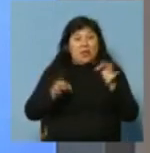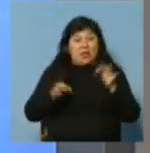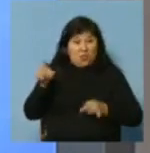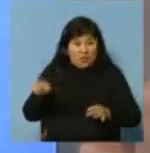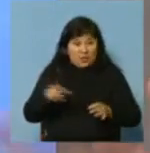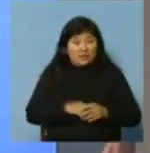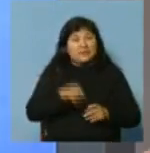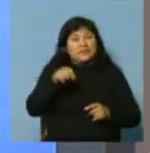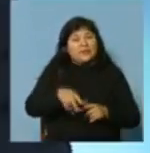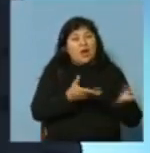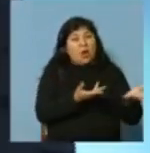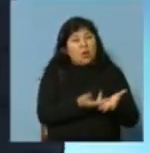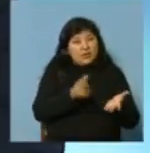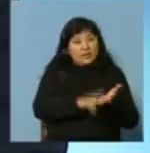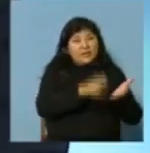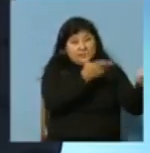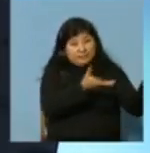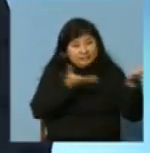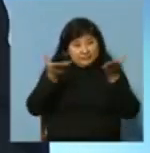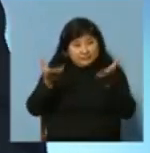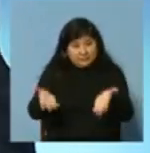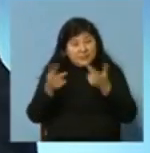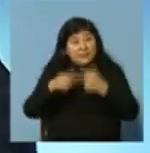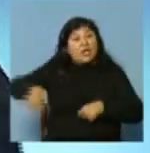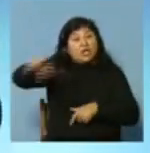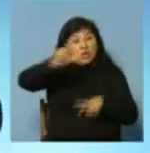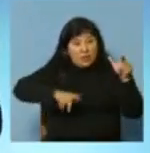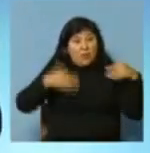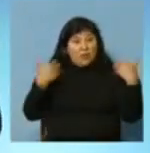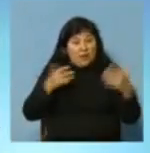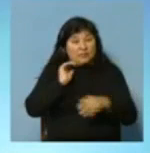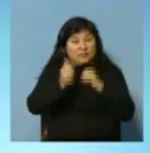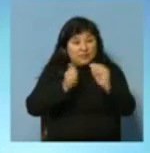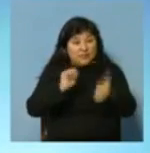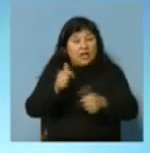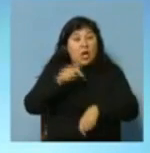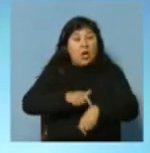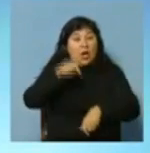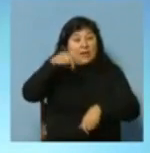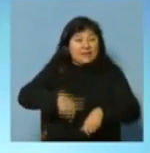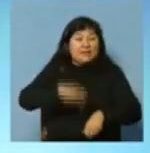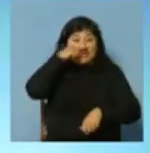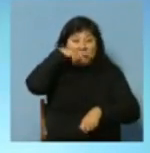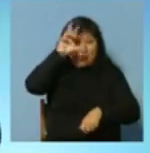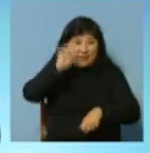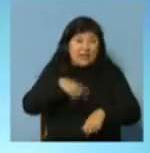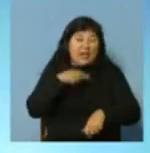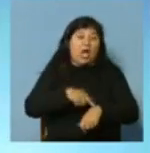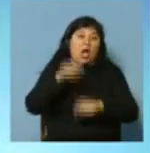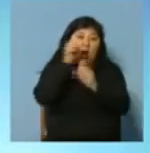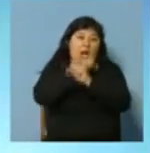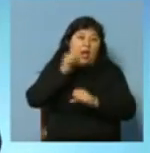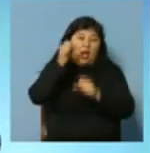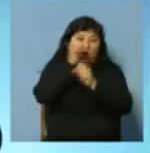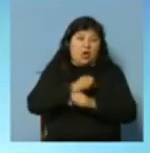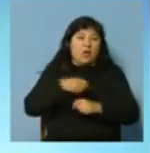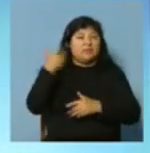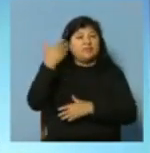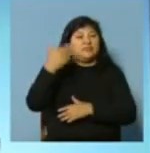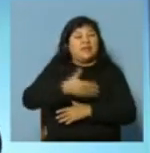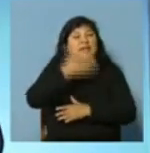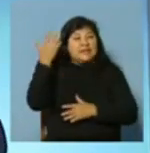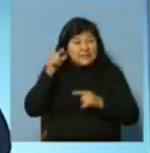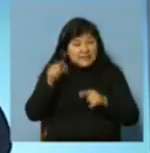entonces para toda la gente que quiera asistir hoy 19 y 30 horas en el colegio de ingenieros en calle belgrano